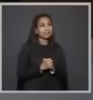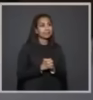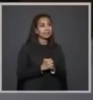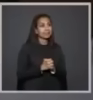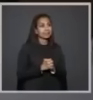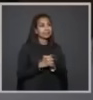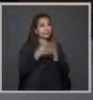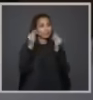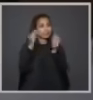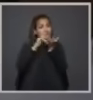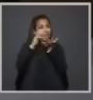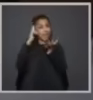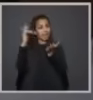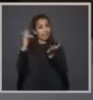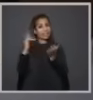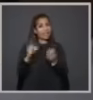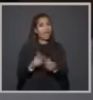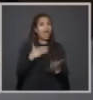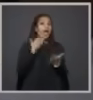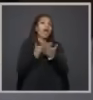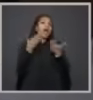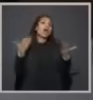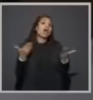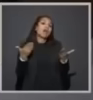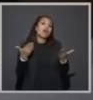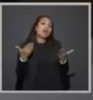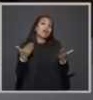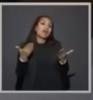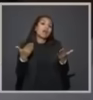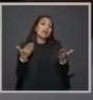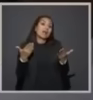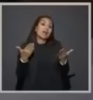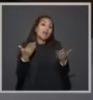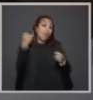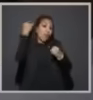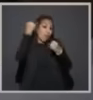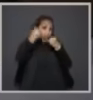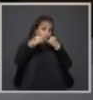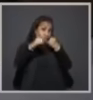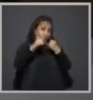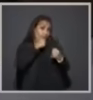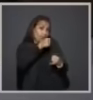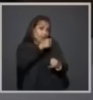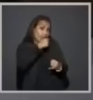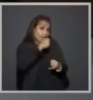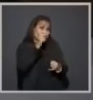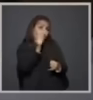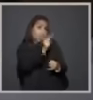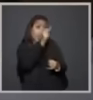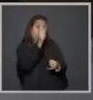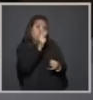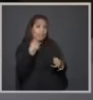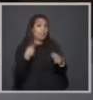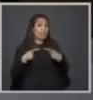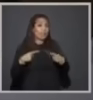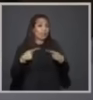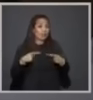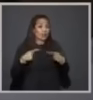Muchas gracias. Vamos a pasar a la última sección de esta entrevista, que son las preguntas del público. Muchas